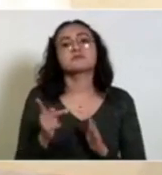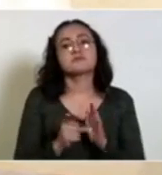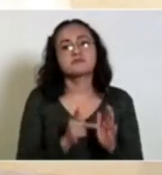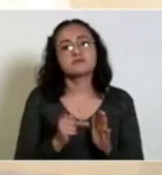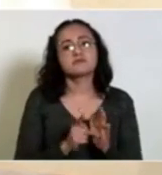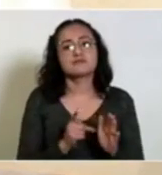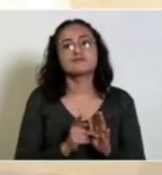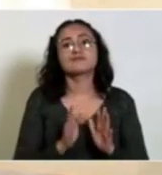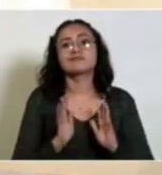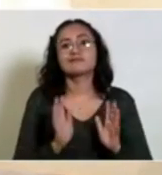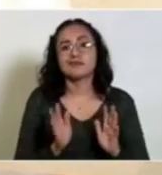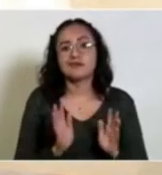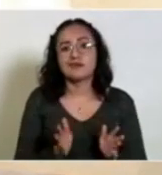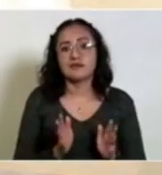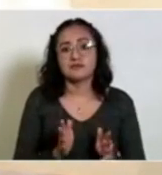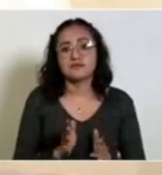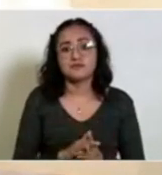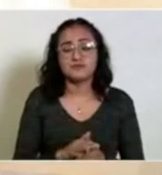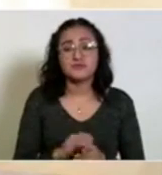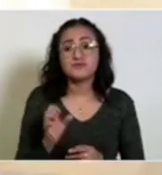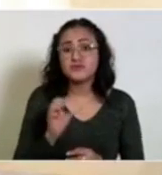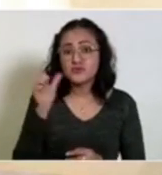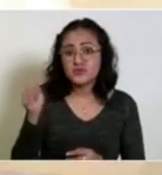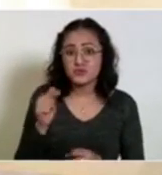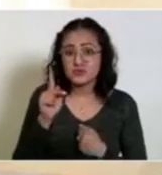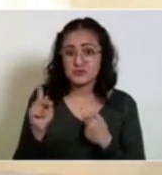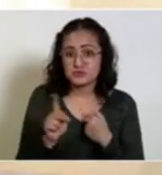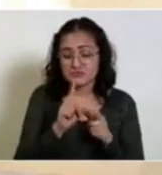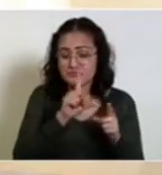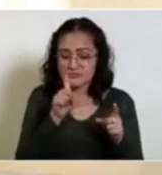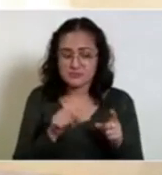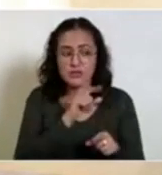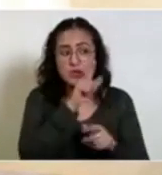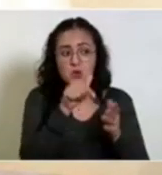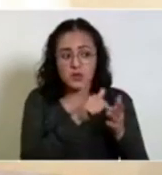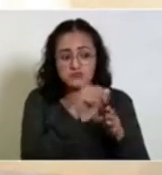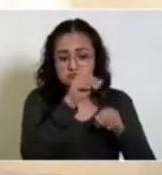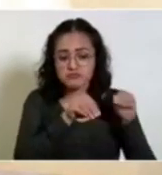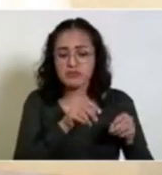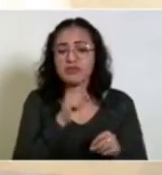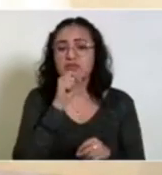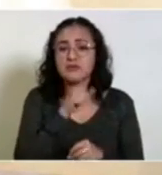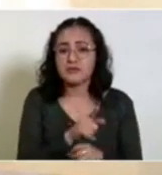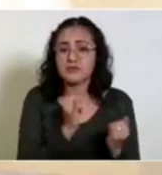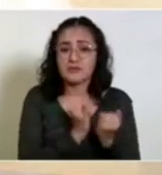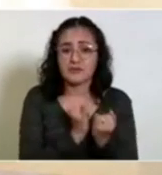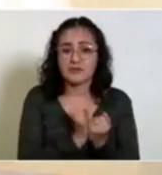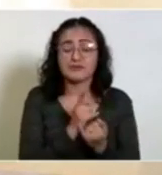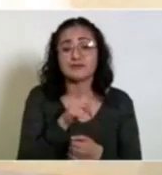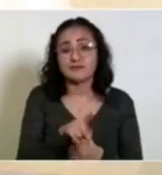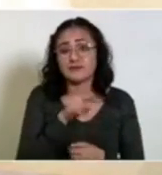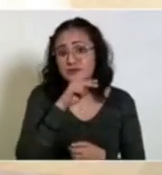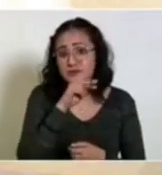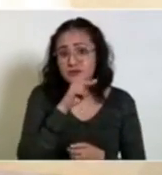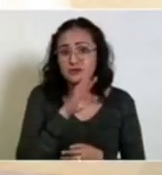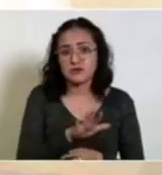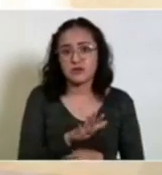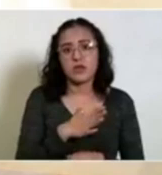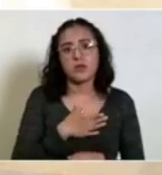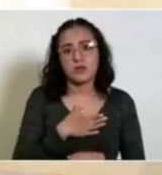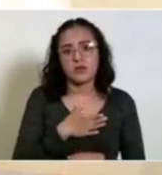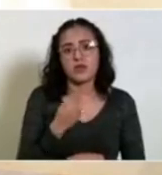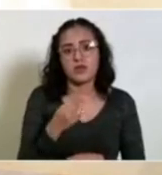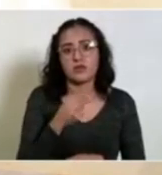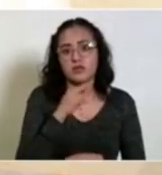ya en muchas partes del país esa angustia yo la llama angustia